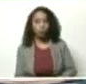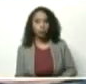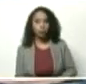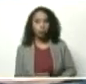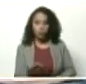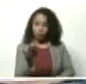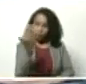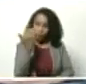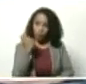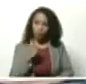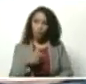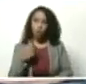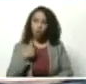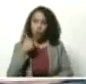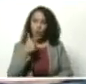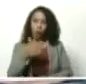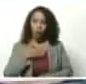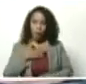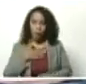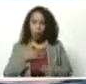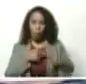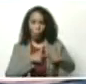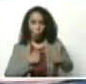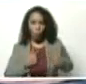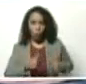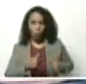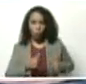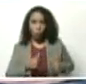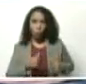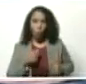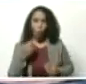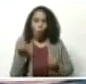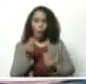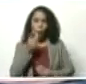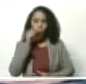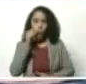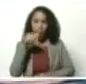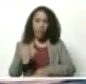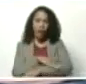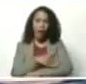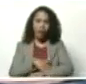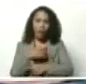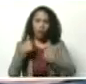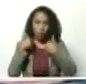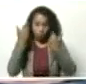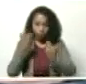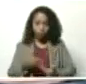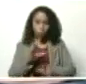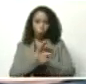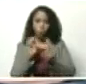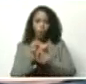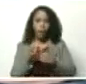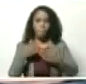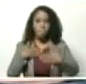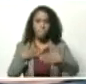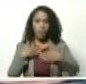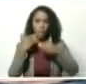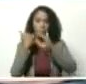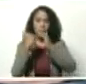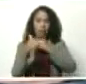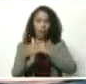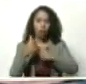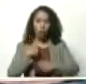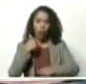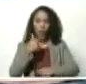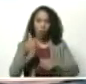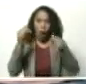vénganse yo les digo desde mi corazón como hombre de la calle, hombre de a pie que soy es mi mensaje se